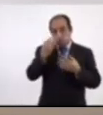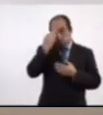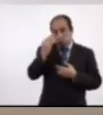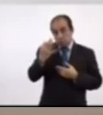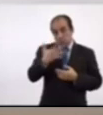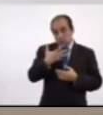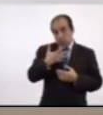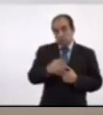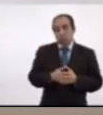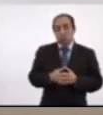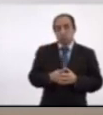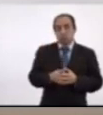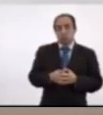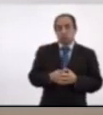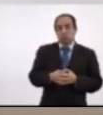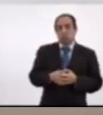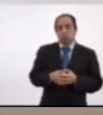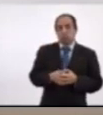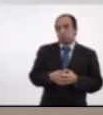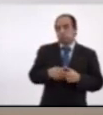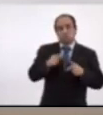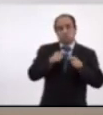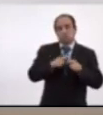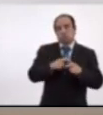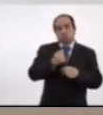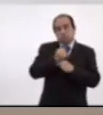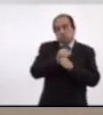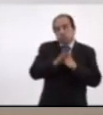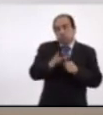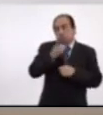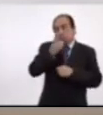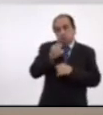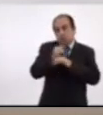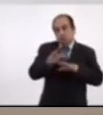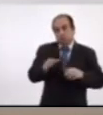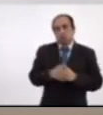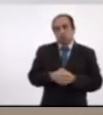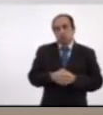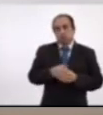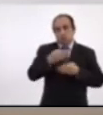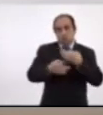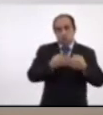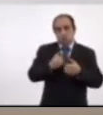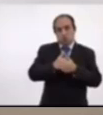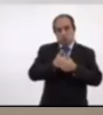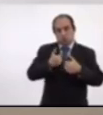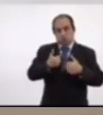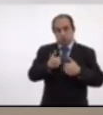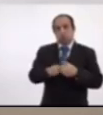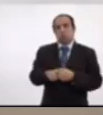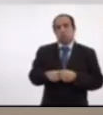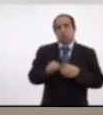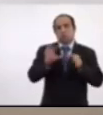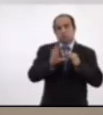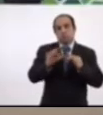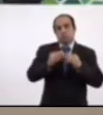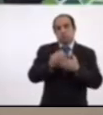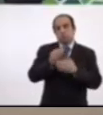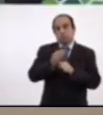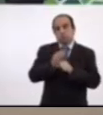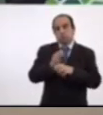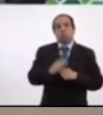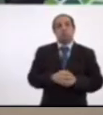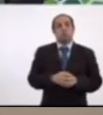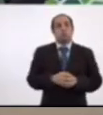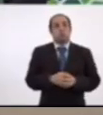a tomar? No, sería imposible que yo le dé ese dato por todos los antecedentes que le acabo de mencionar.